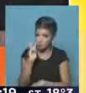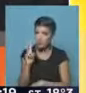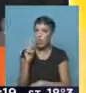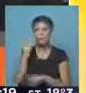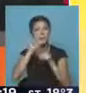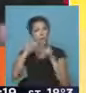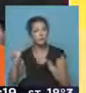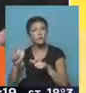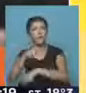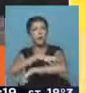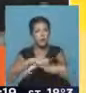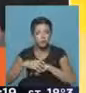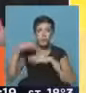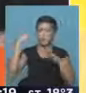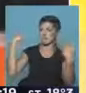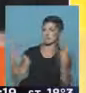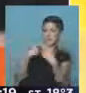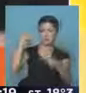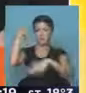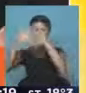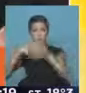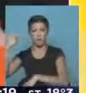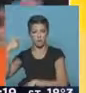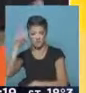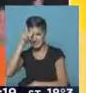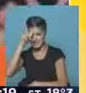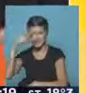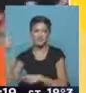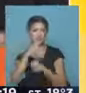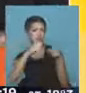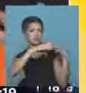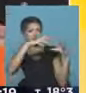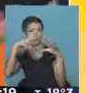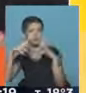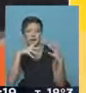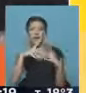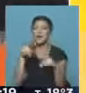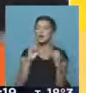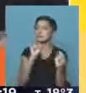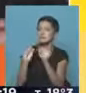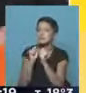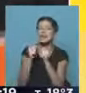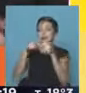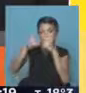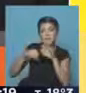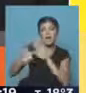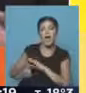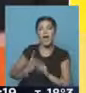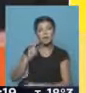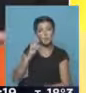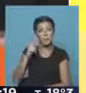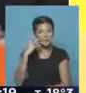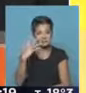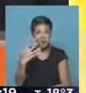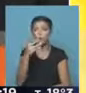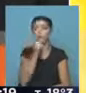gente de los suburbios con la policía, se les arrojó gases lacrimógenos. Hay un malestar permanente. Ese malestar llevó en 2005, por ejemplo,